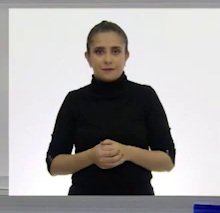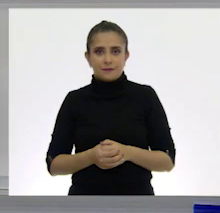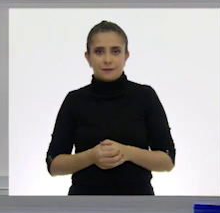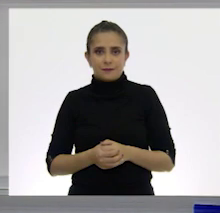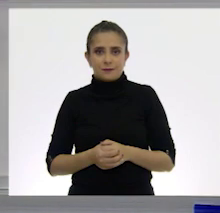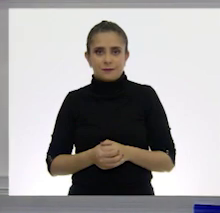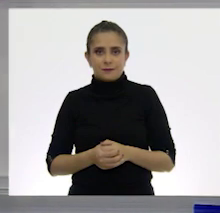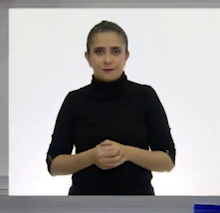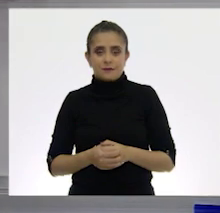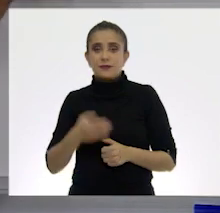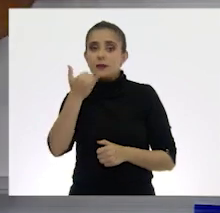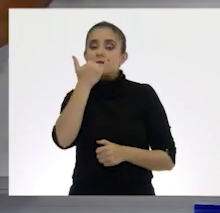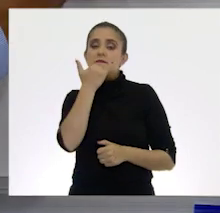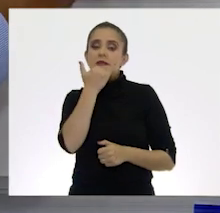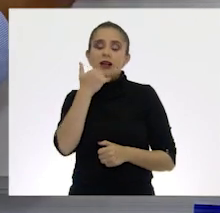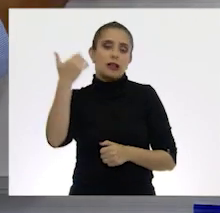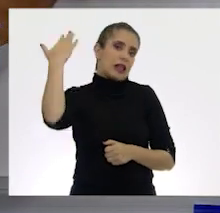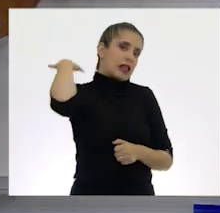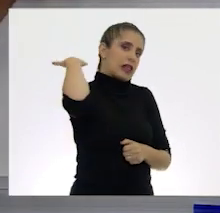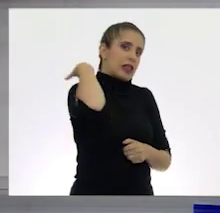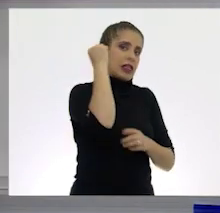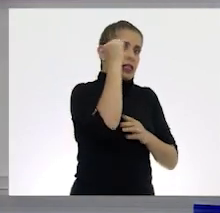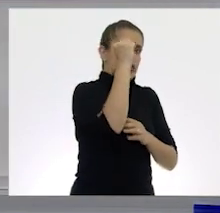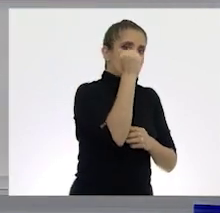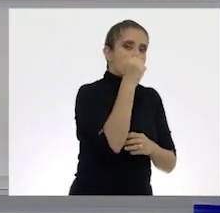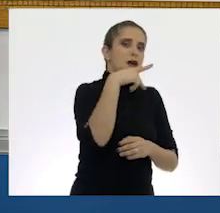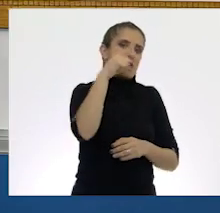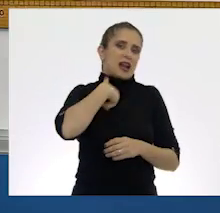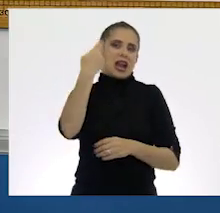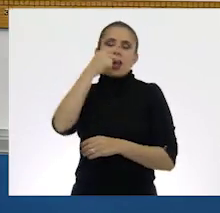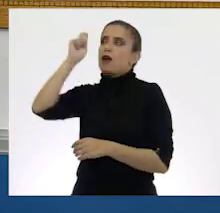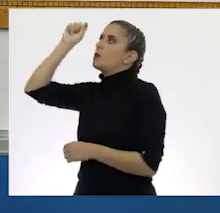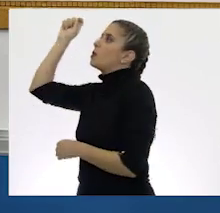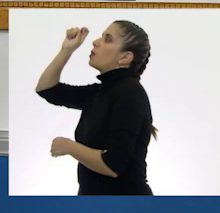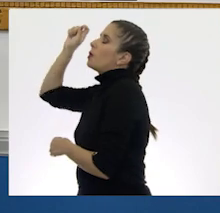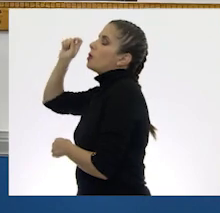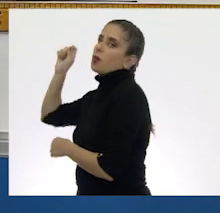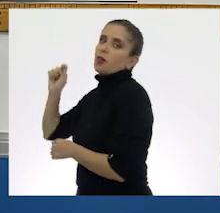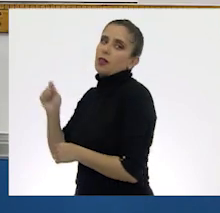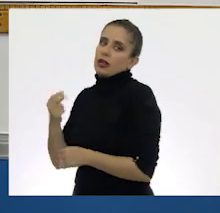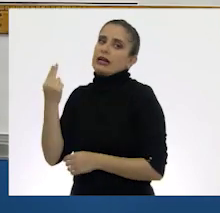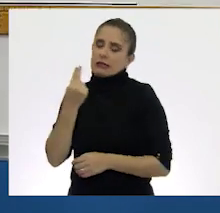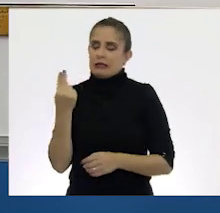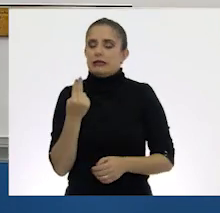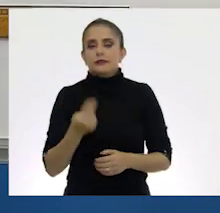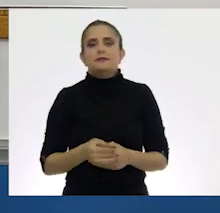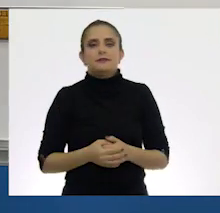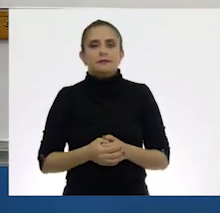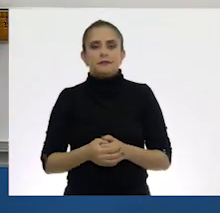perdón si doy la espalda, muchachos, en casa, pero bueno, es necesario para poderlo trabajar bien.